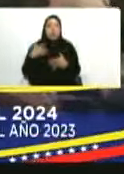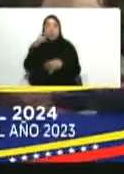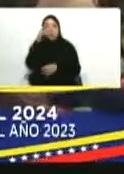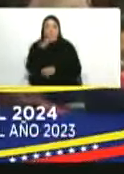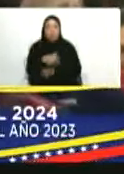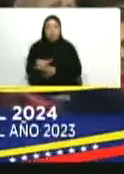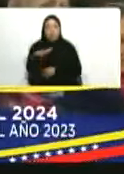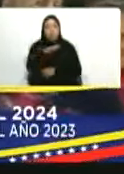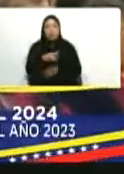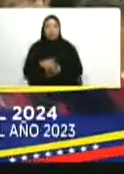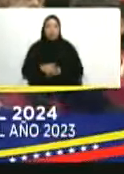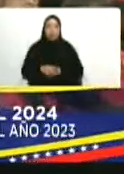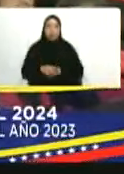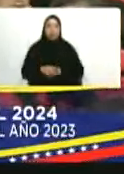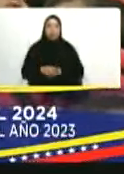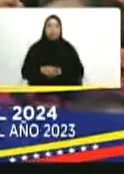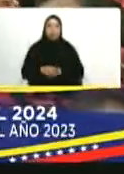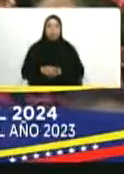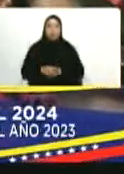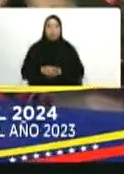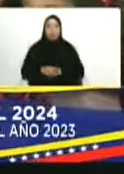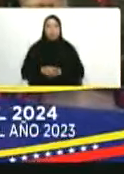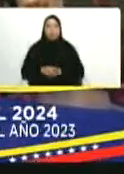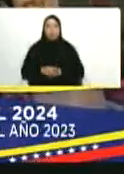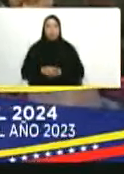pueblos ancestrales.